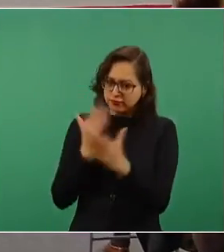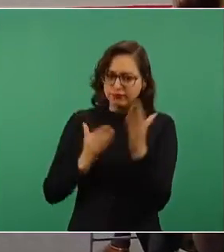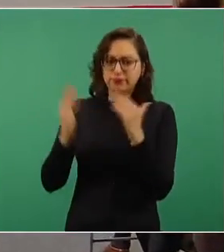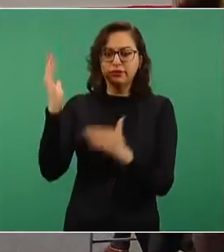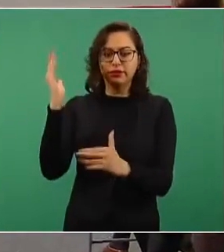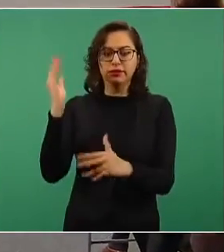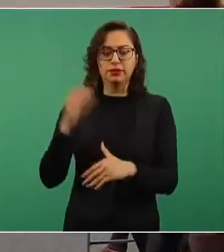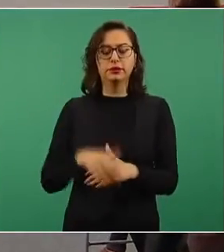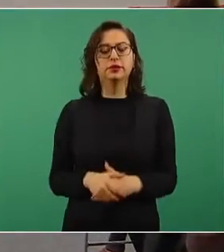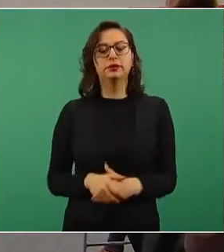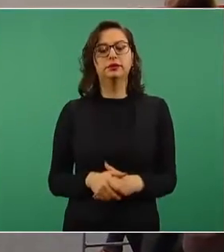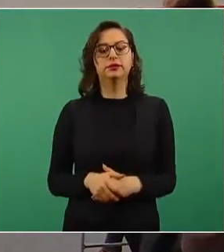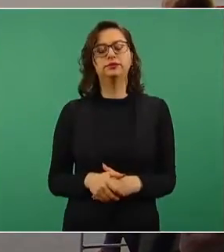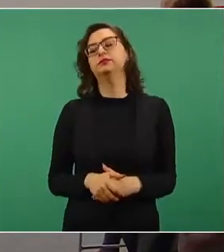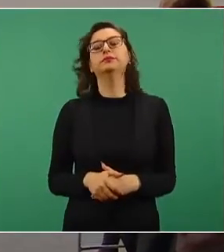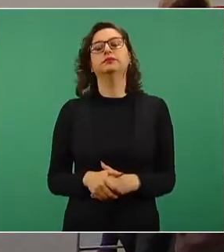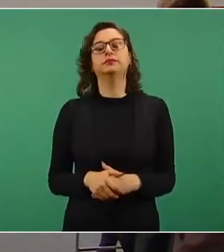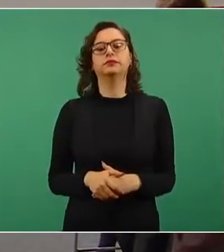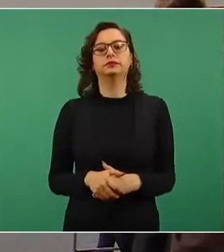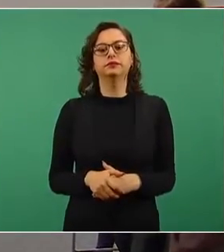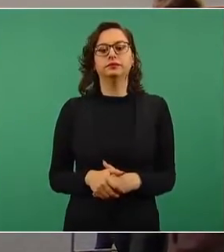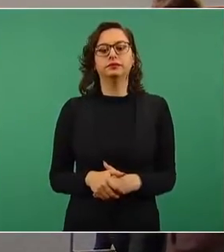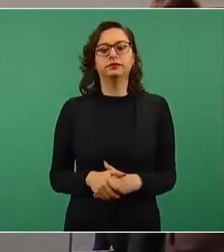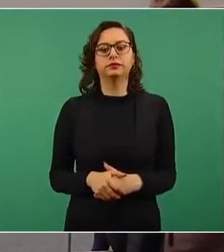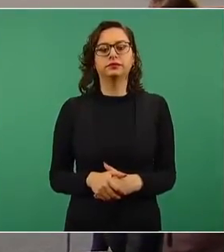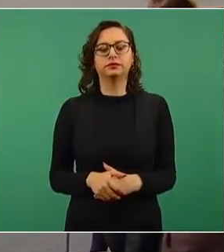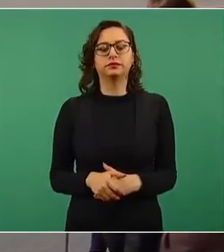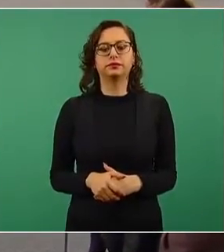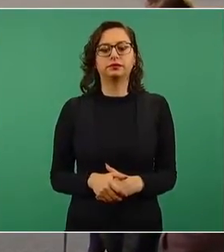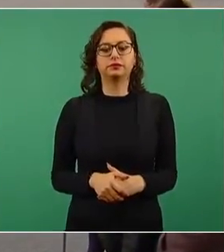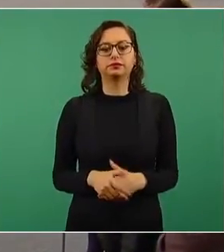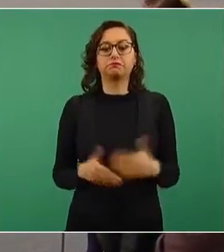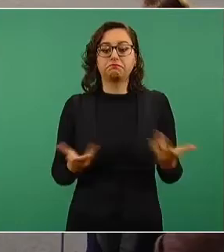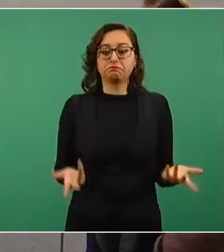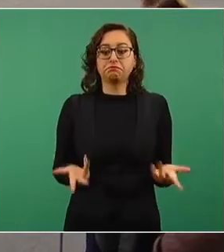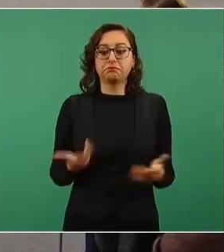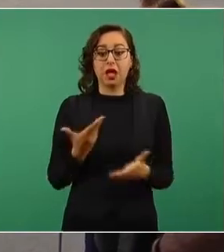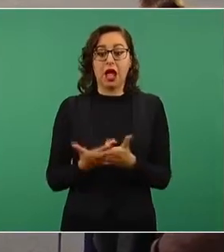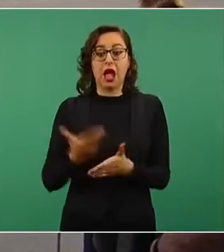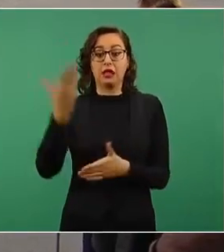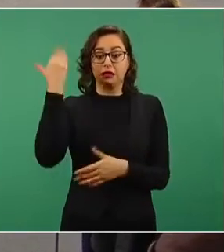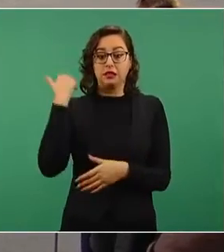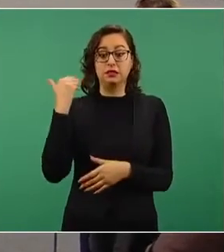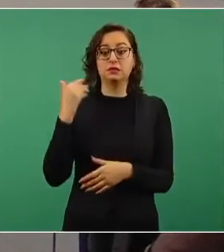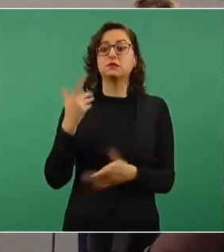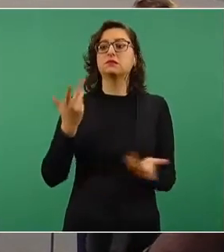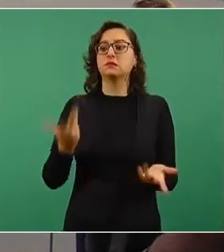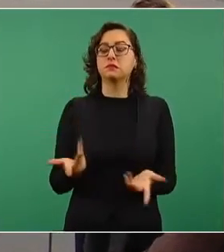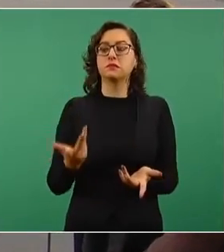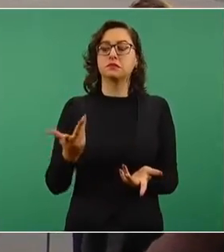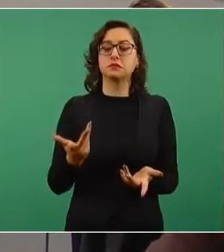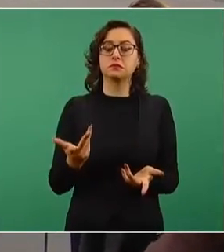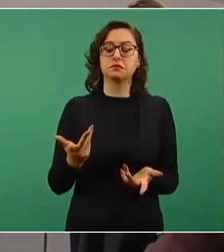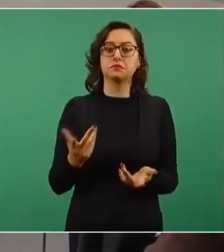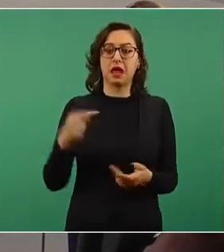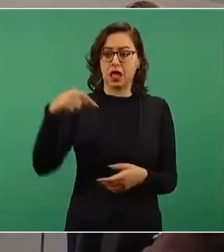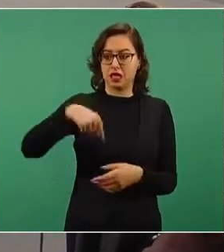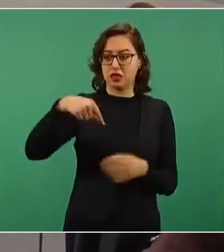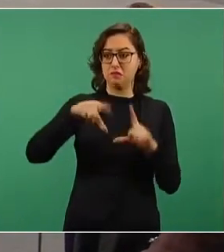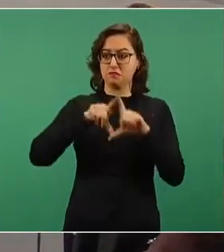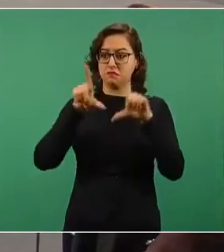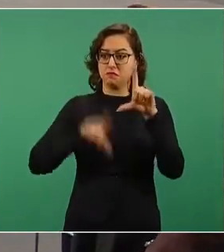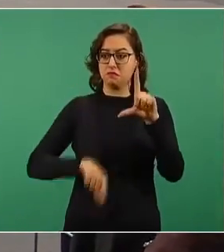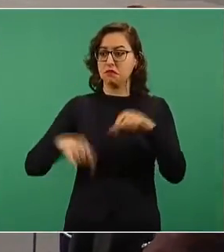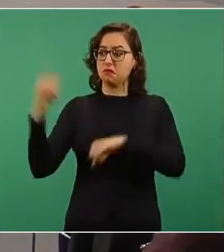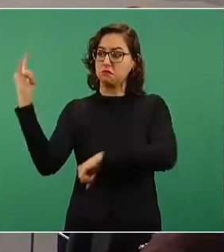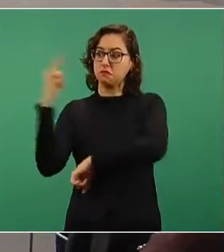llegando del avión, todo lo contrario de lo que habíamos recibido acá en México. Acá en México, llegando el avión,